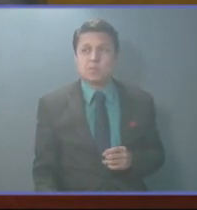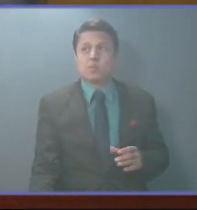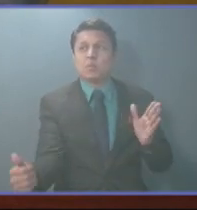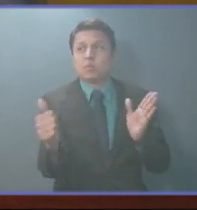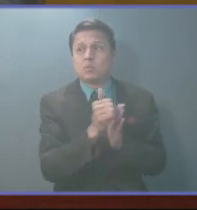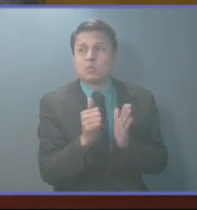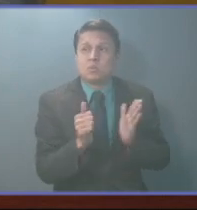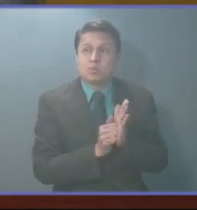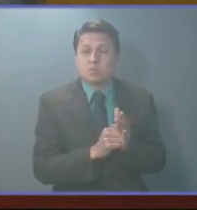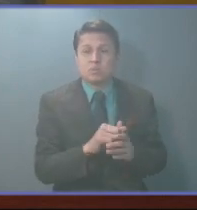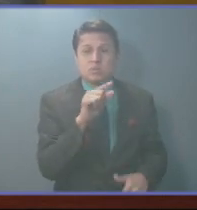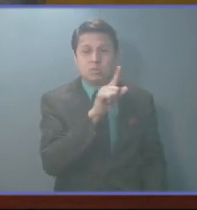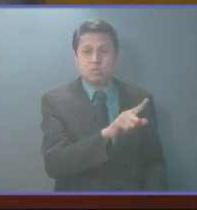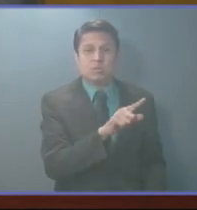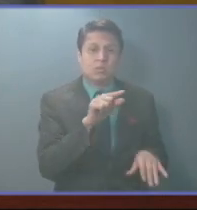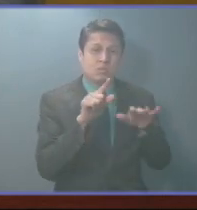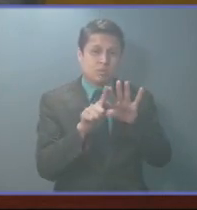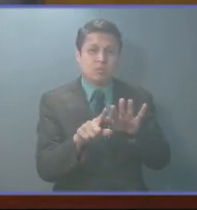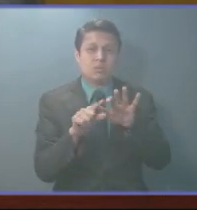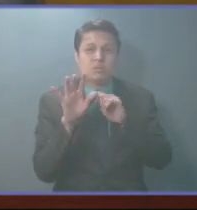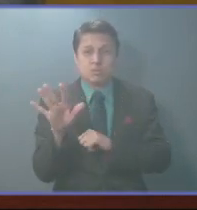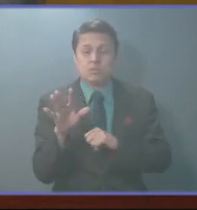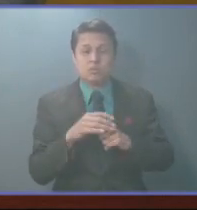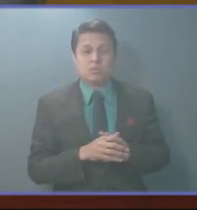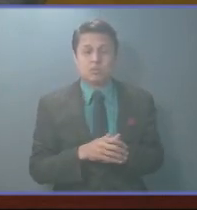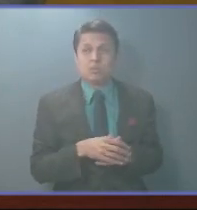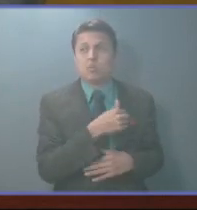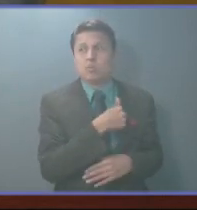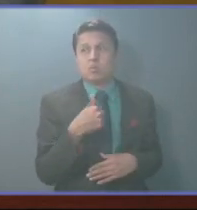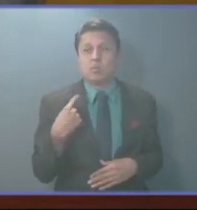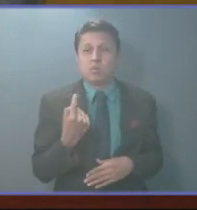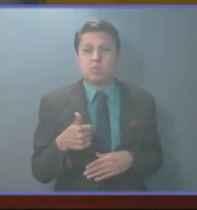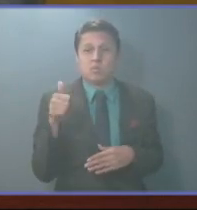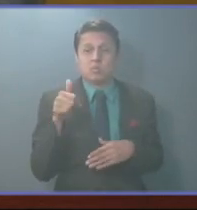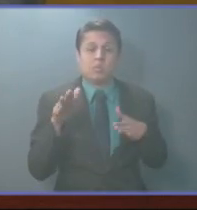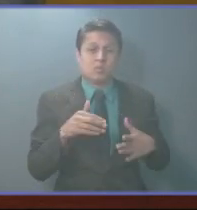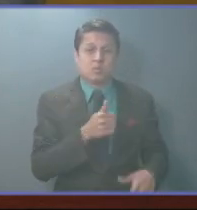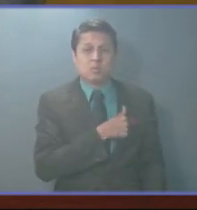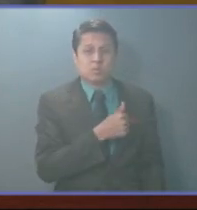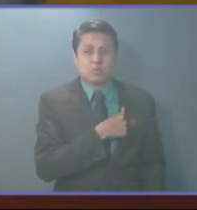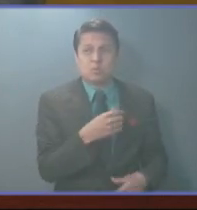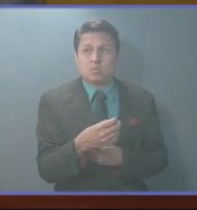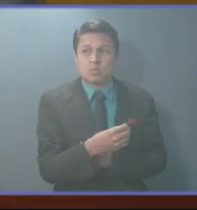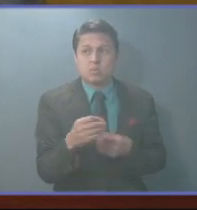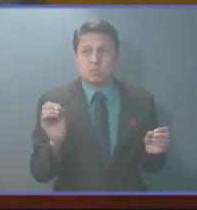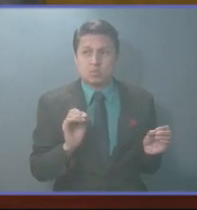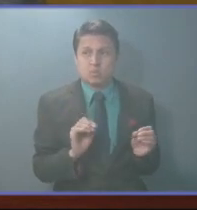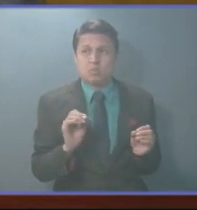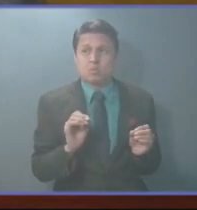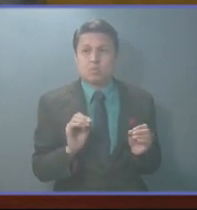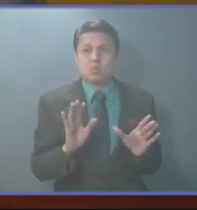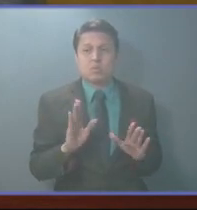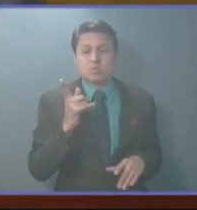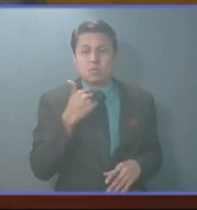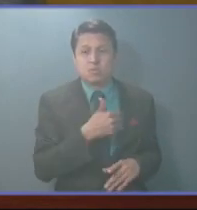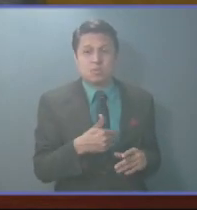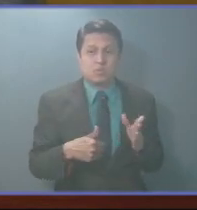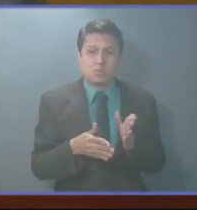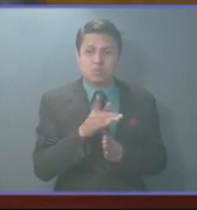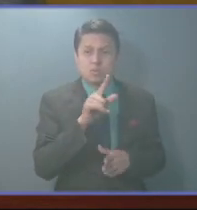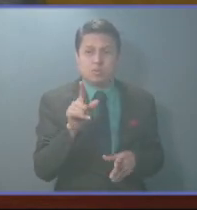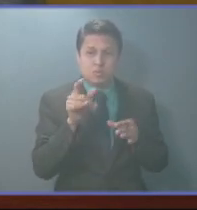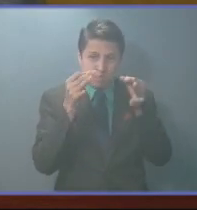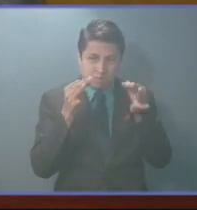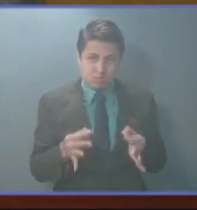Artículo 165. Los ministros o encargados del despacho y presidentes de instituciones